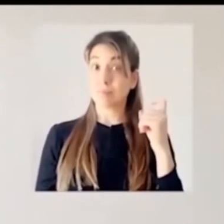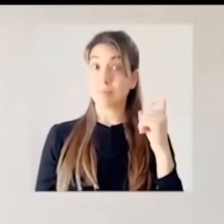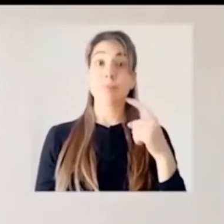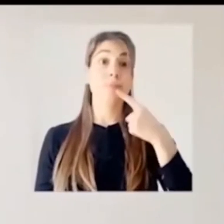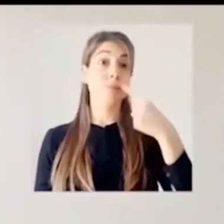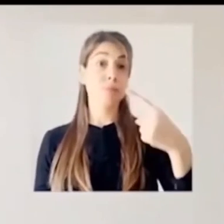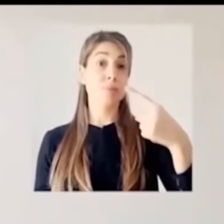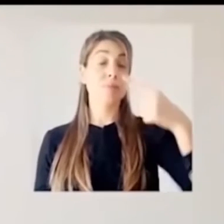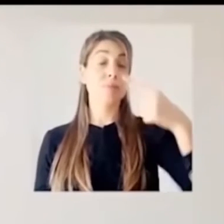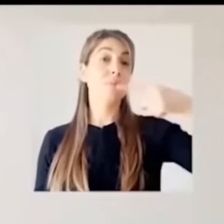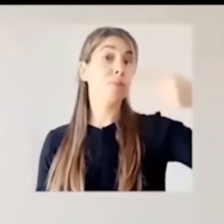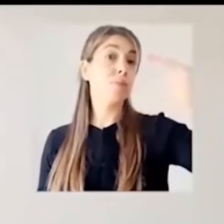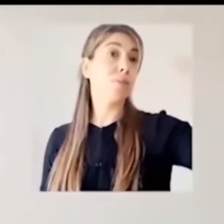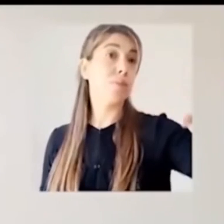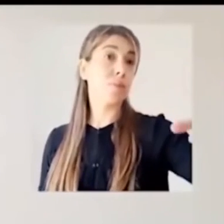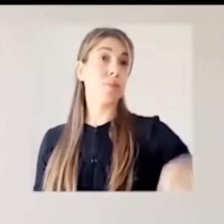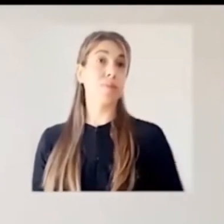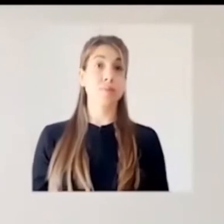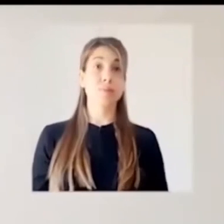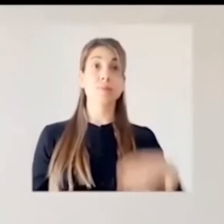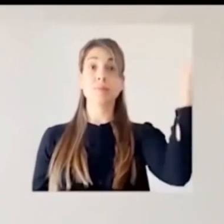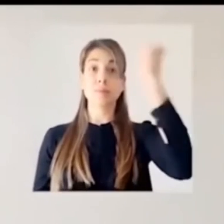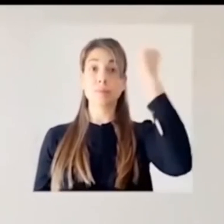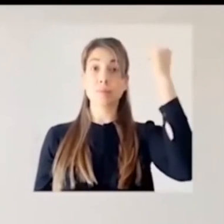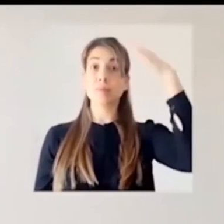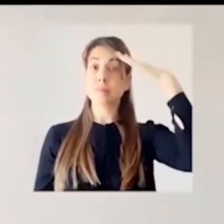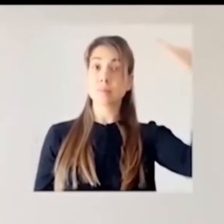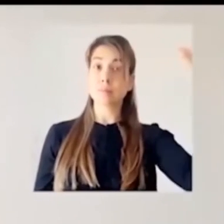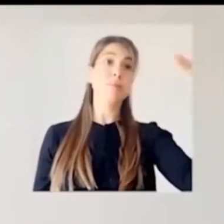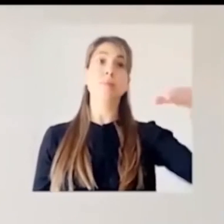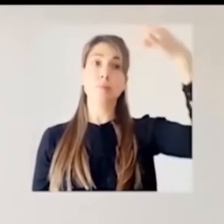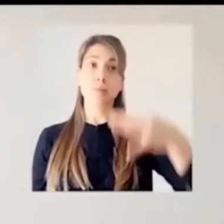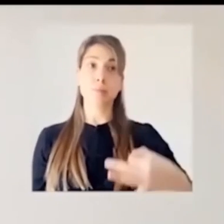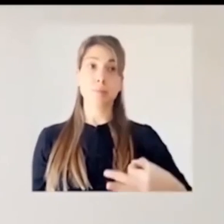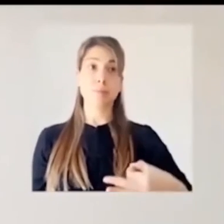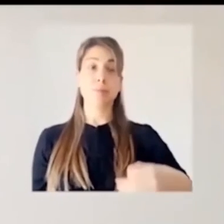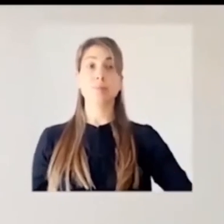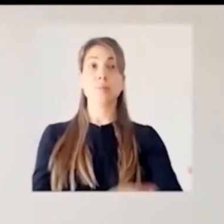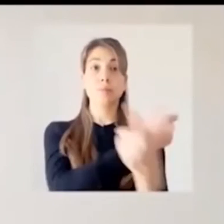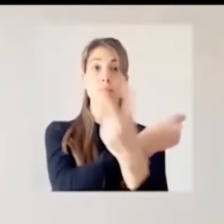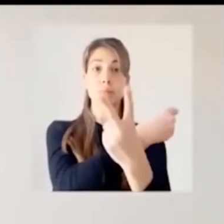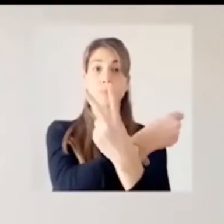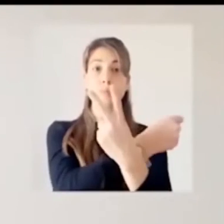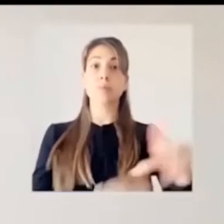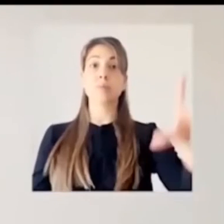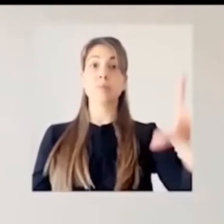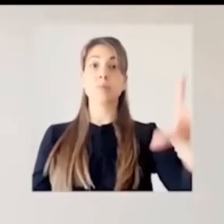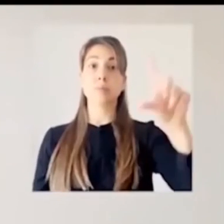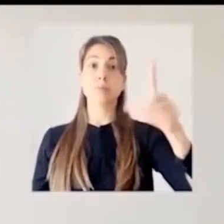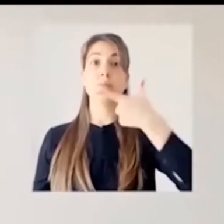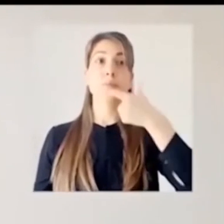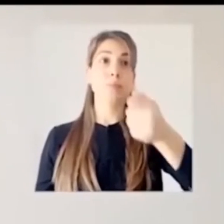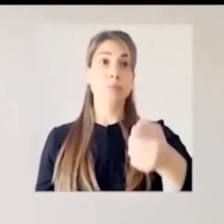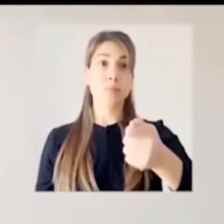una mirada, un movimiento de mano puede llegar a interpretar algo que